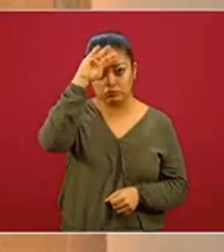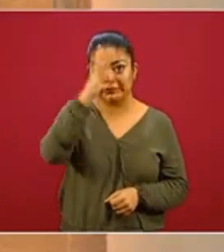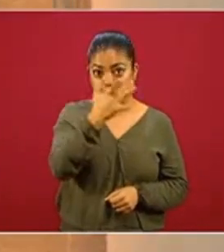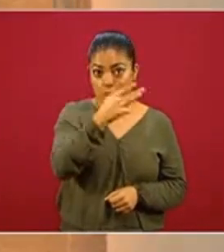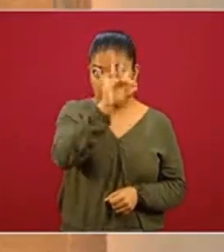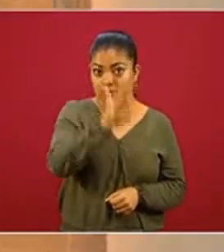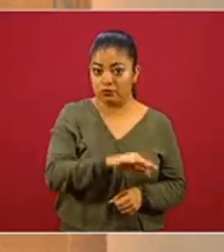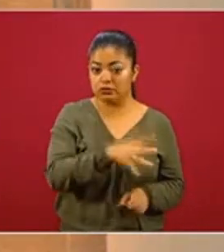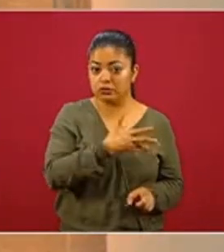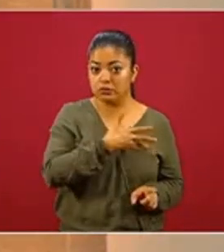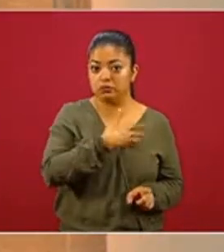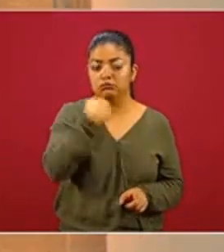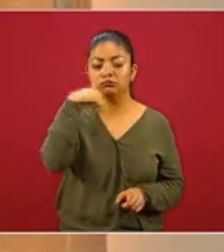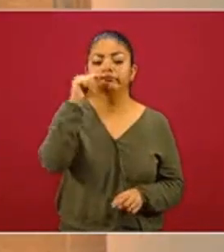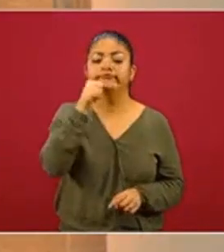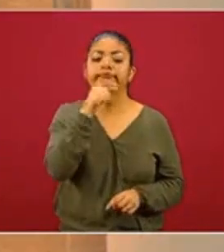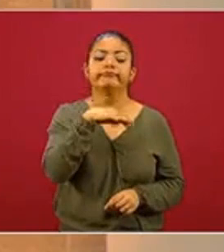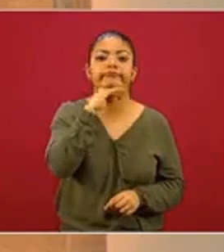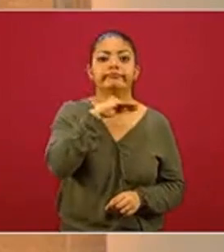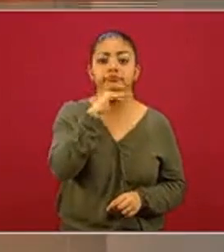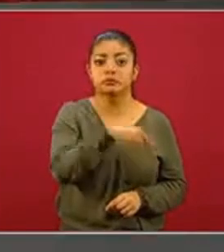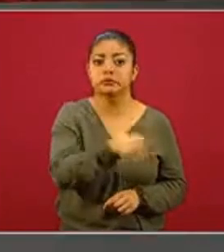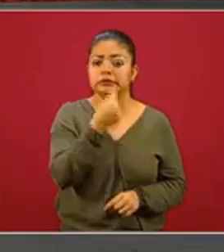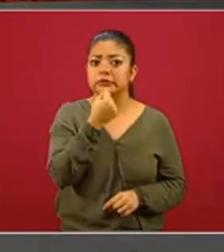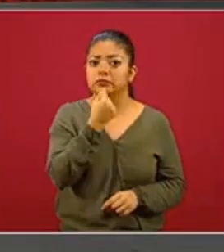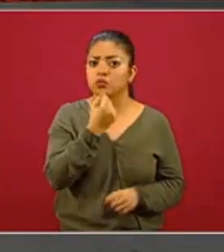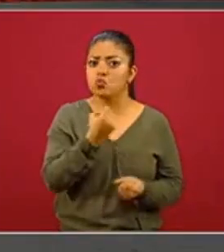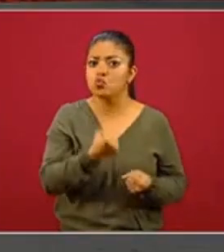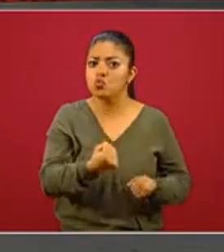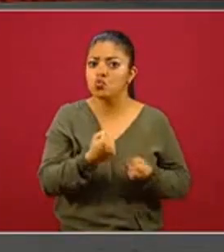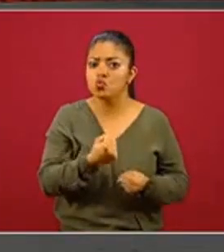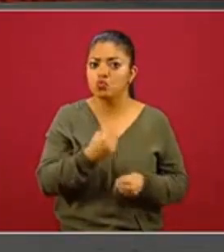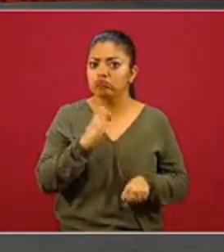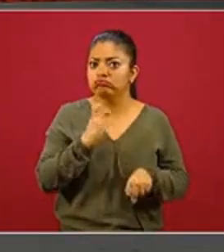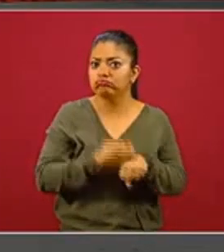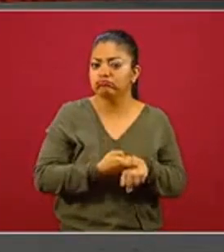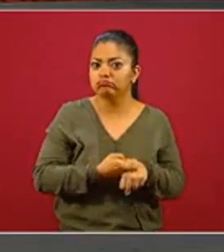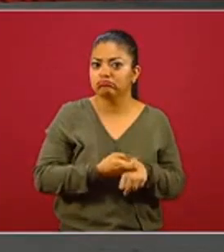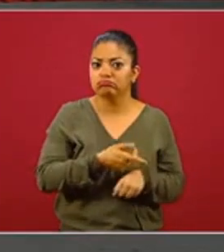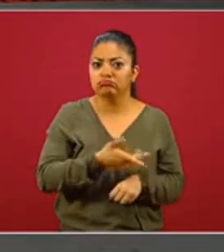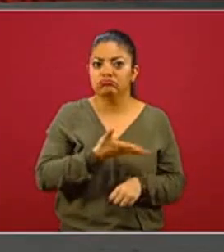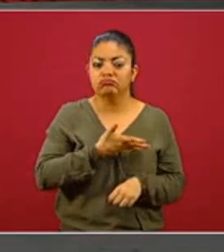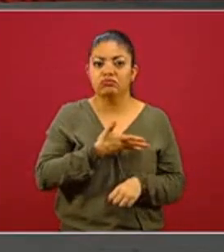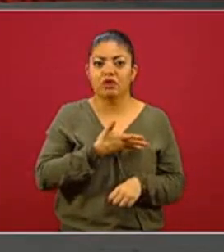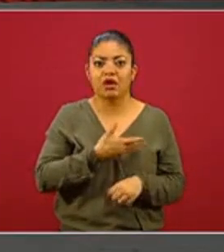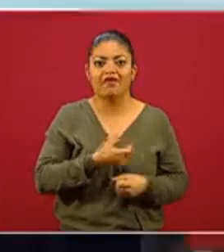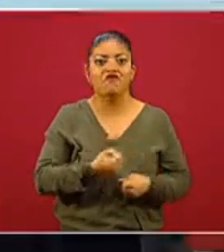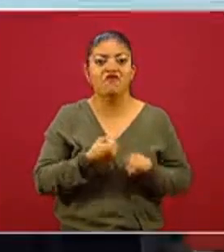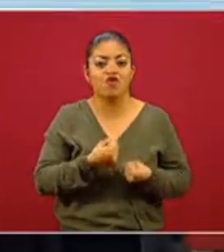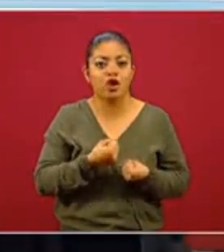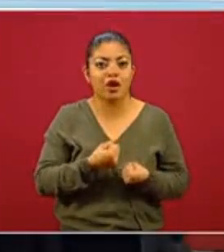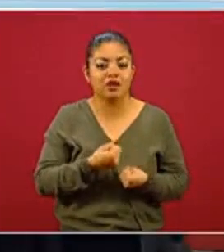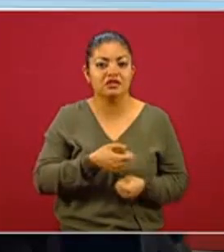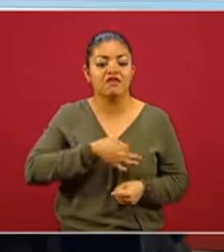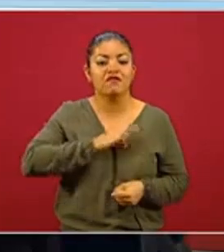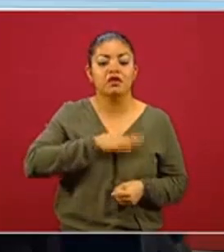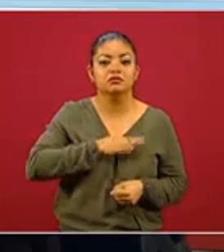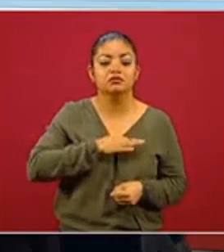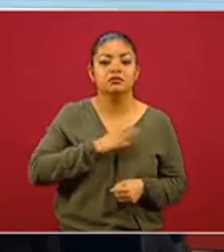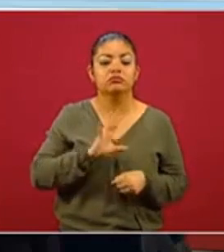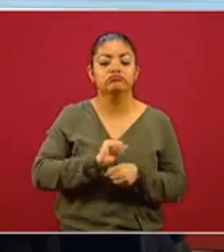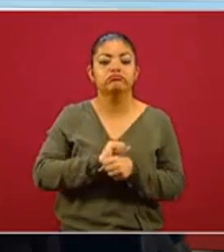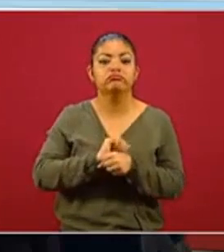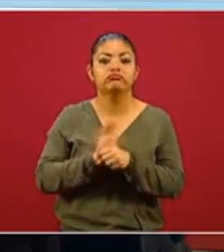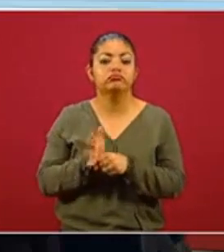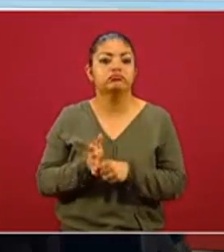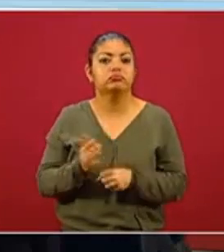y como si nada, aguantan, soportan perfectamente bien la infección por el SARS-CoV-2.